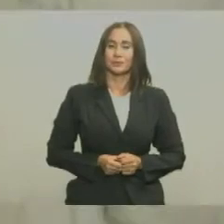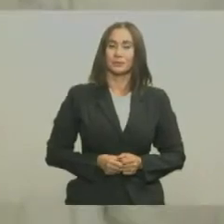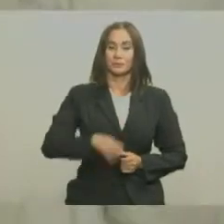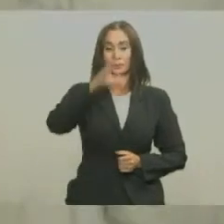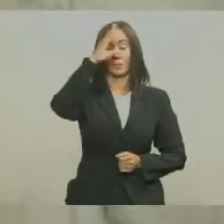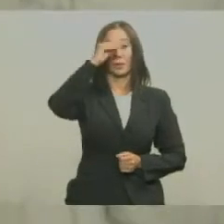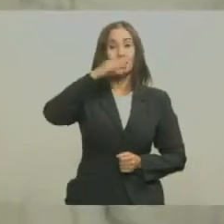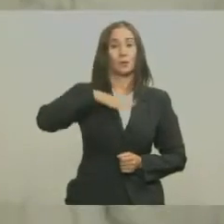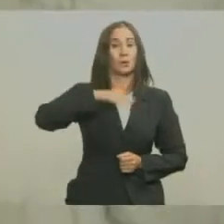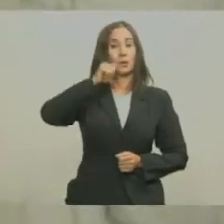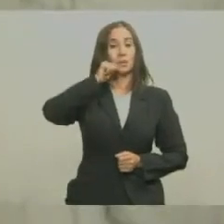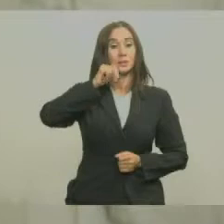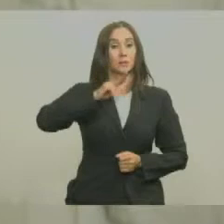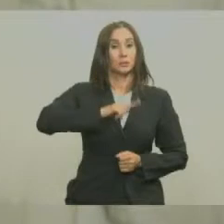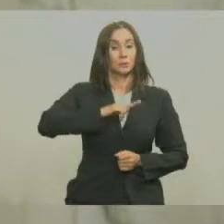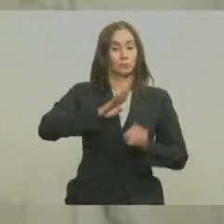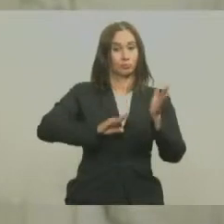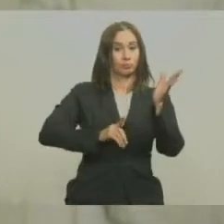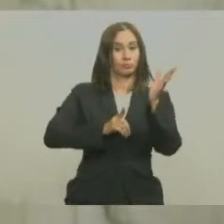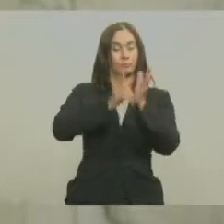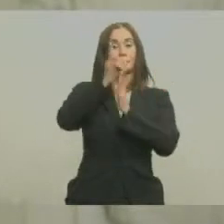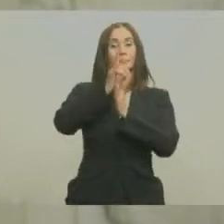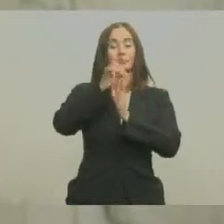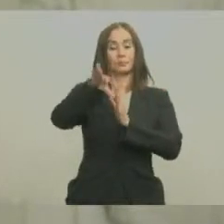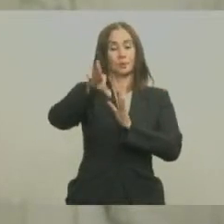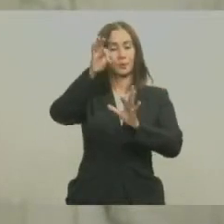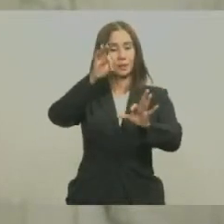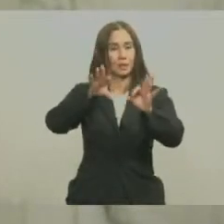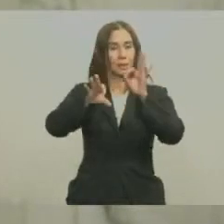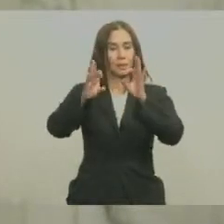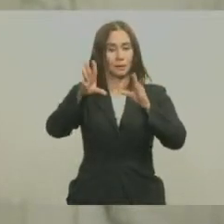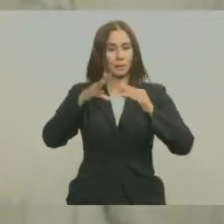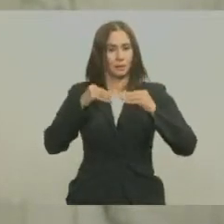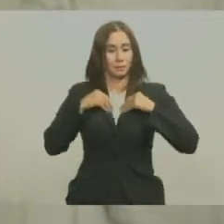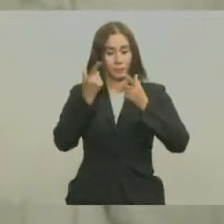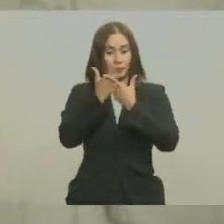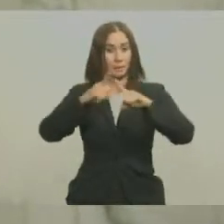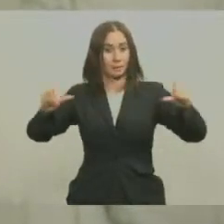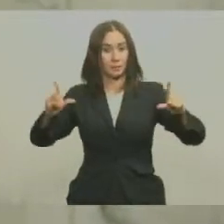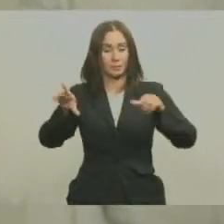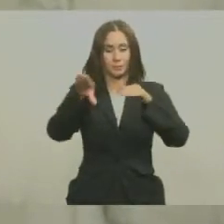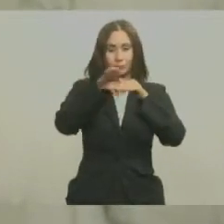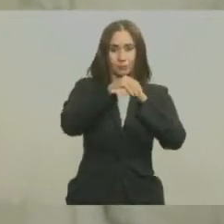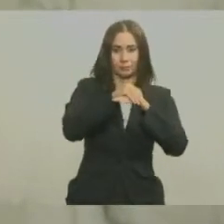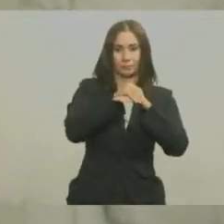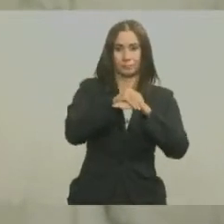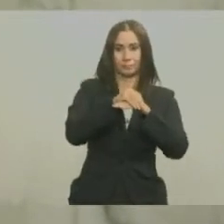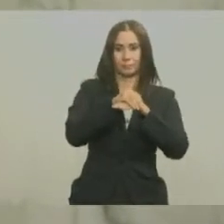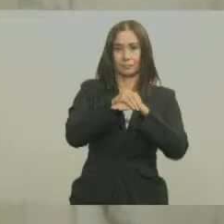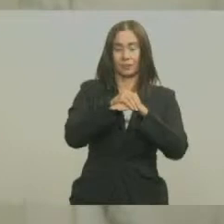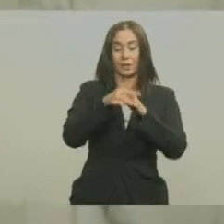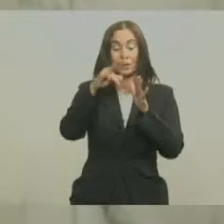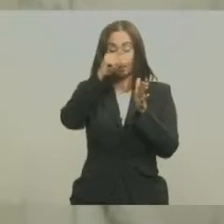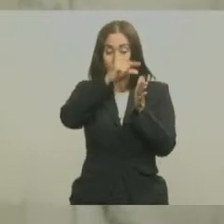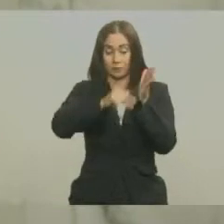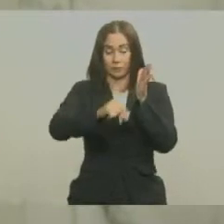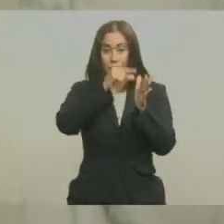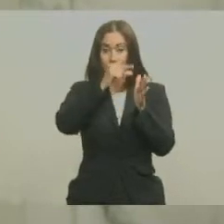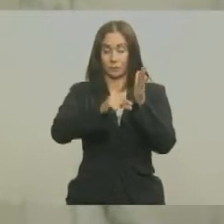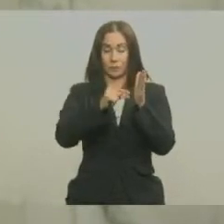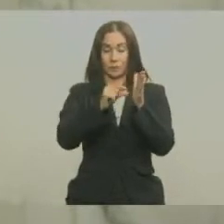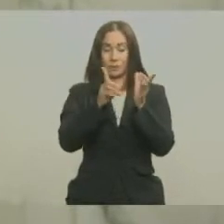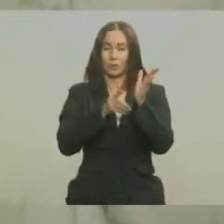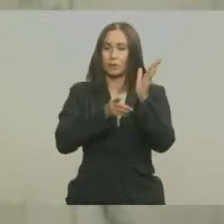Señoras y señores, el derecho a elegir y aceptar libremente el matrimonio está reconocido en la Declaración Universal de los